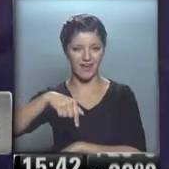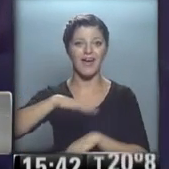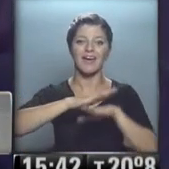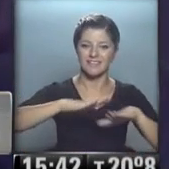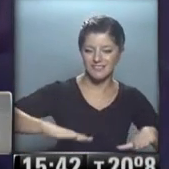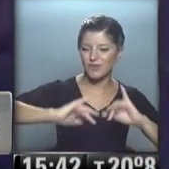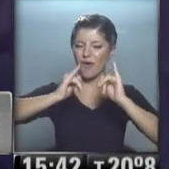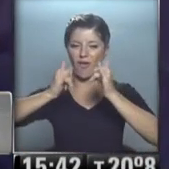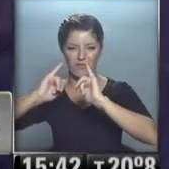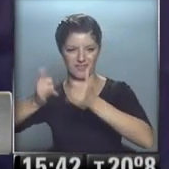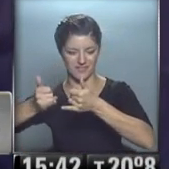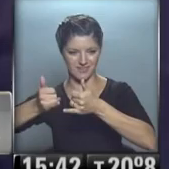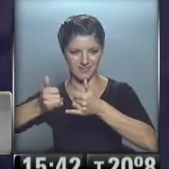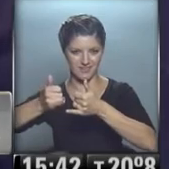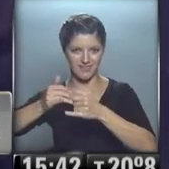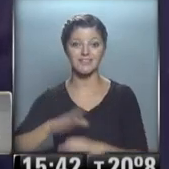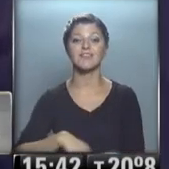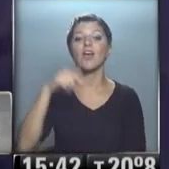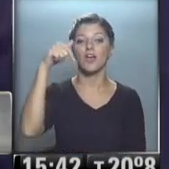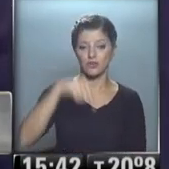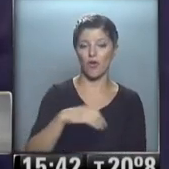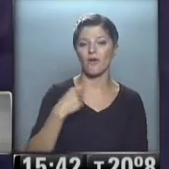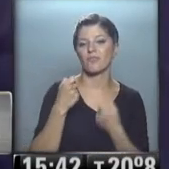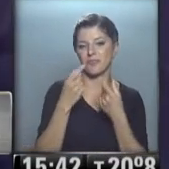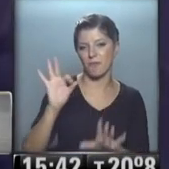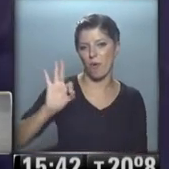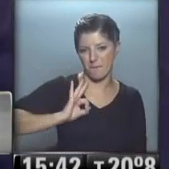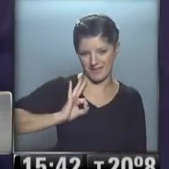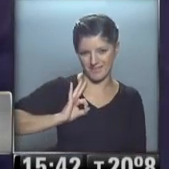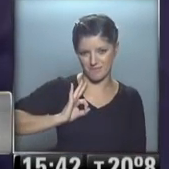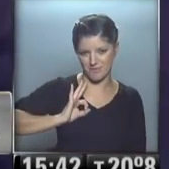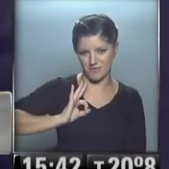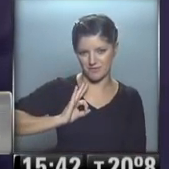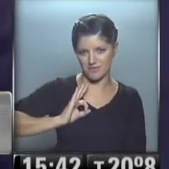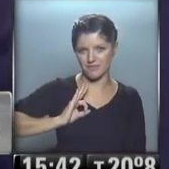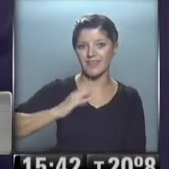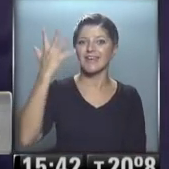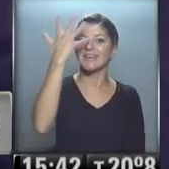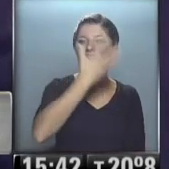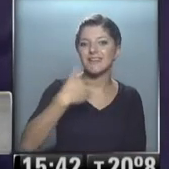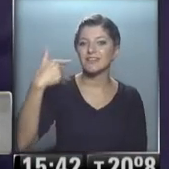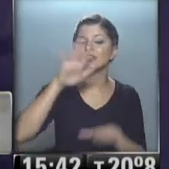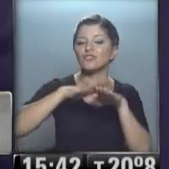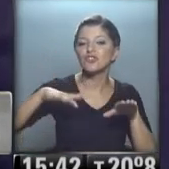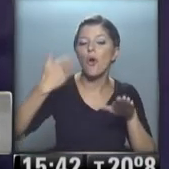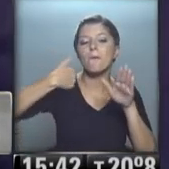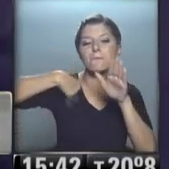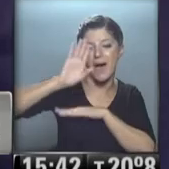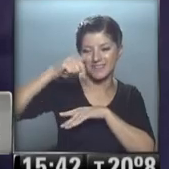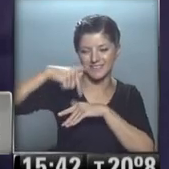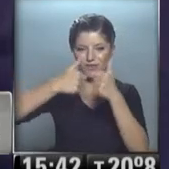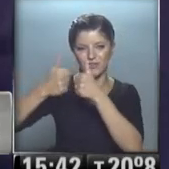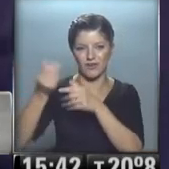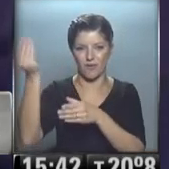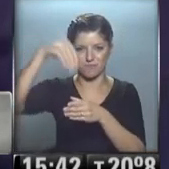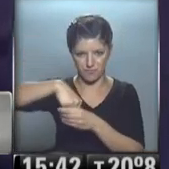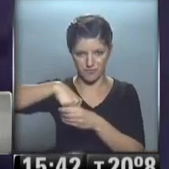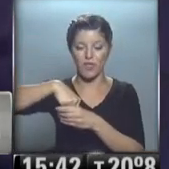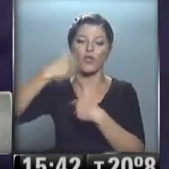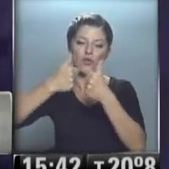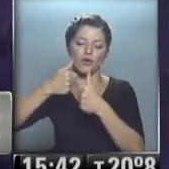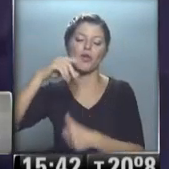niños, adolescentes, y hoy le entregamos un premio, más de 500 chicos jugaron en estos torneos, el torneo Padre Carlos